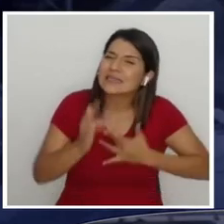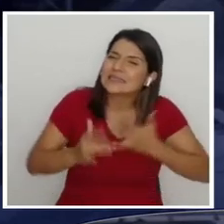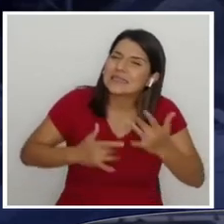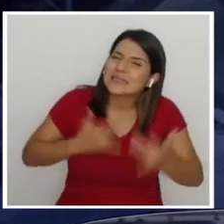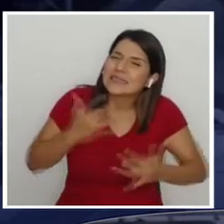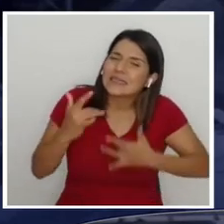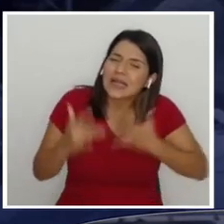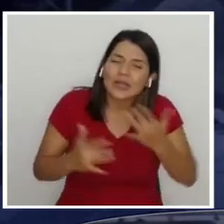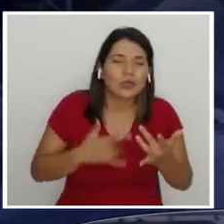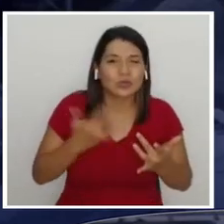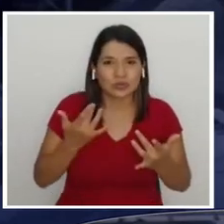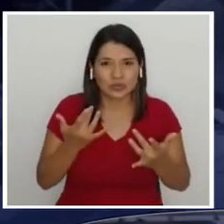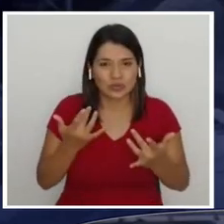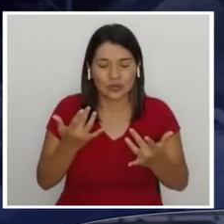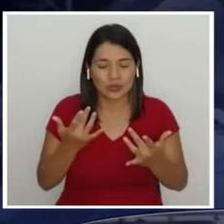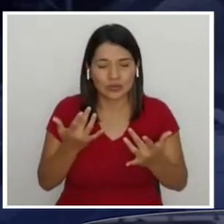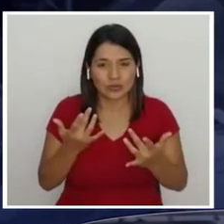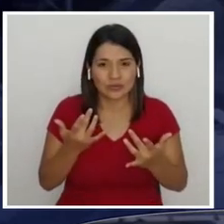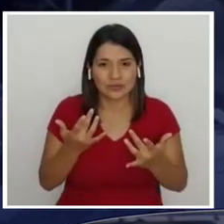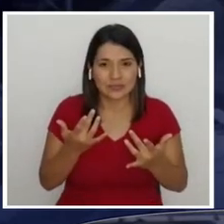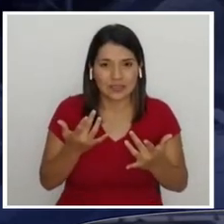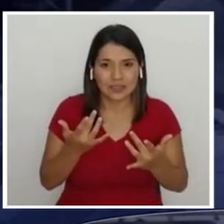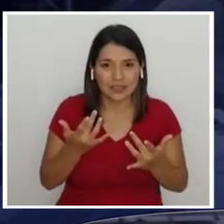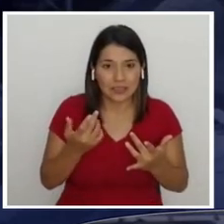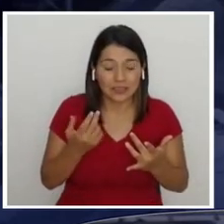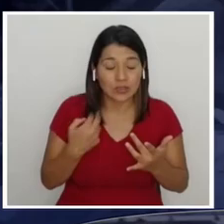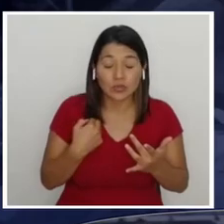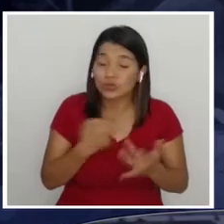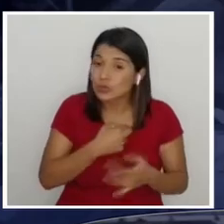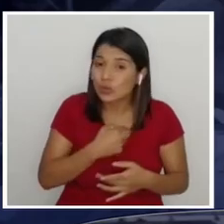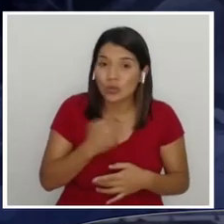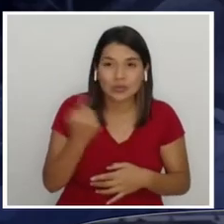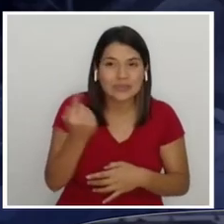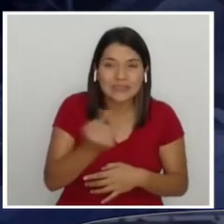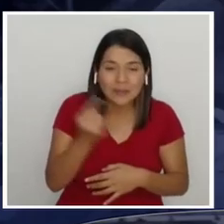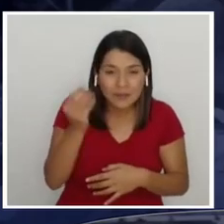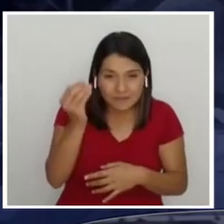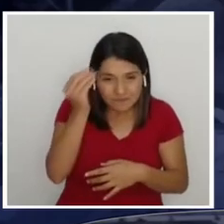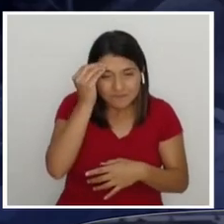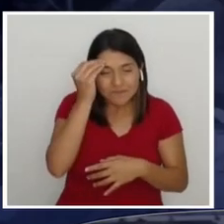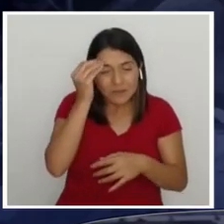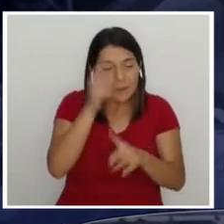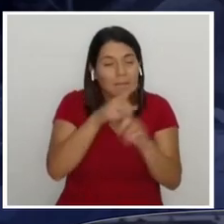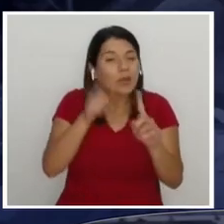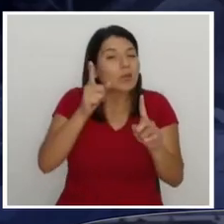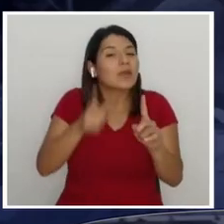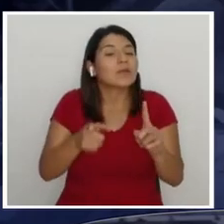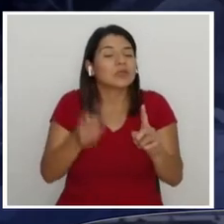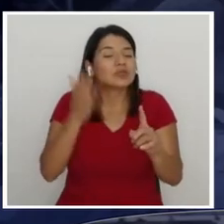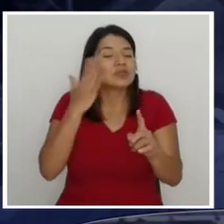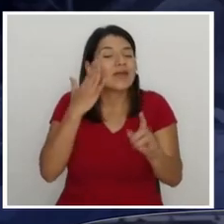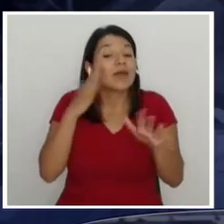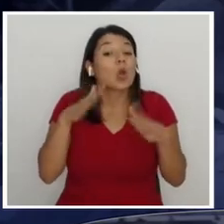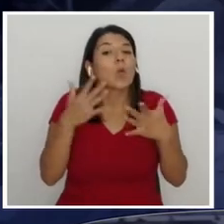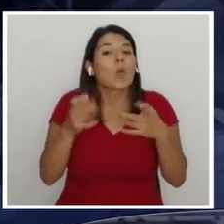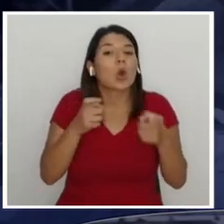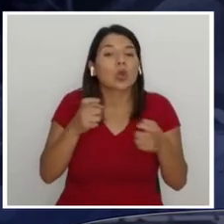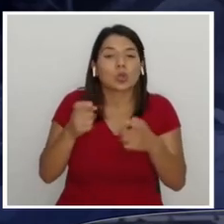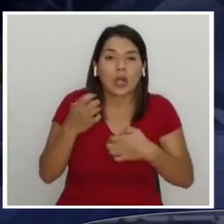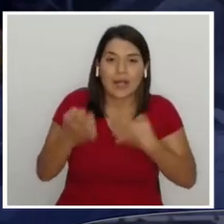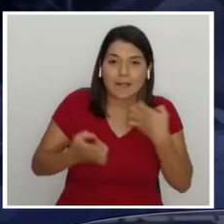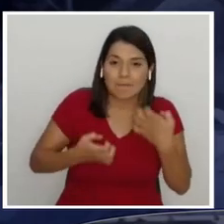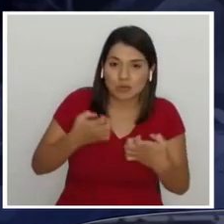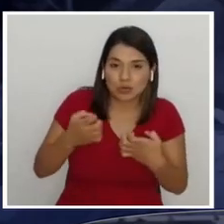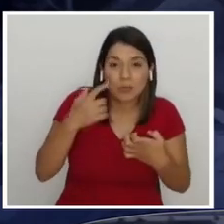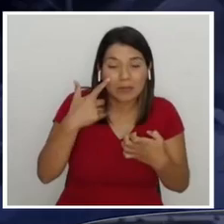momento las lleva siempre, pero hay que saber canalizarlas para que no afecten como un